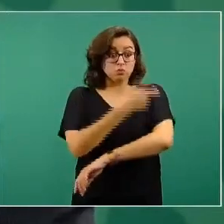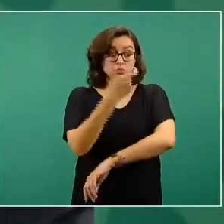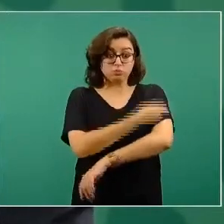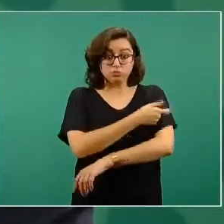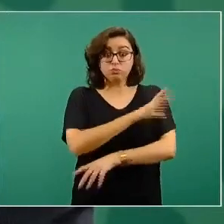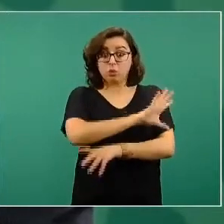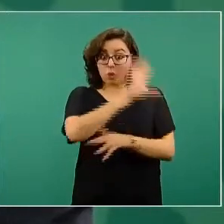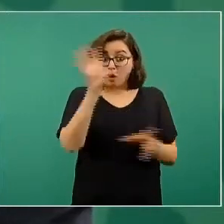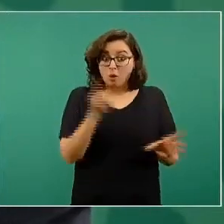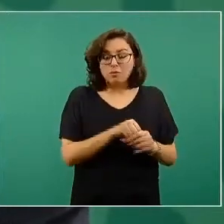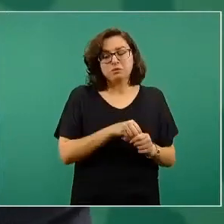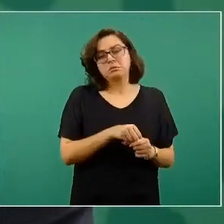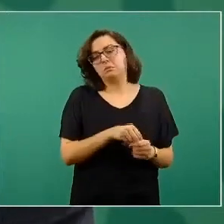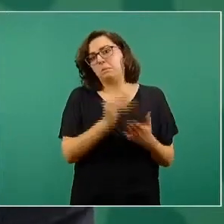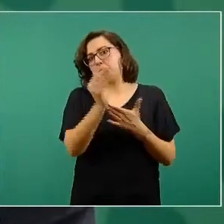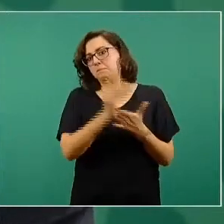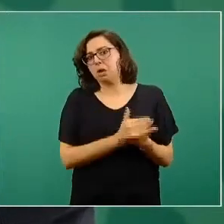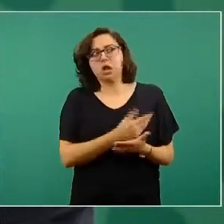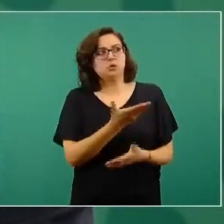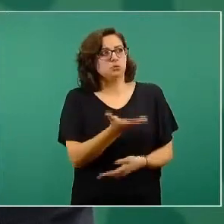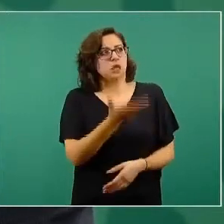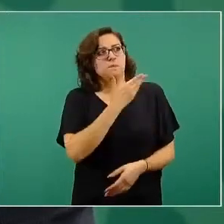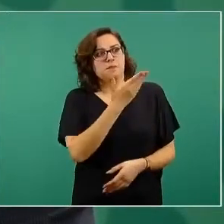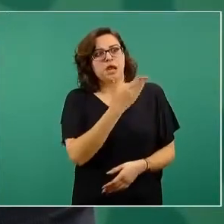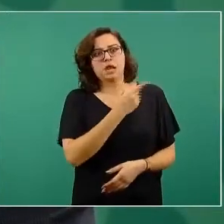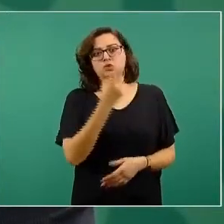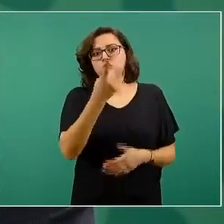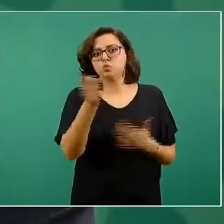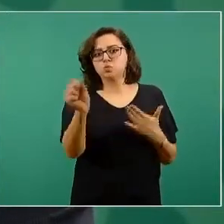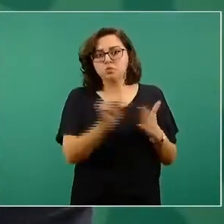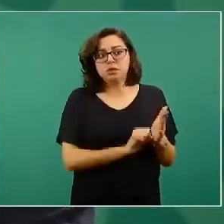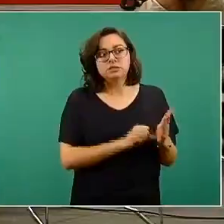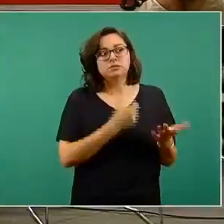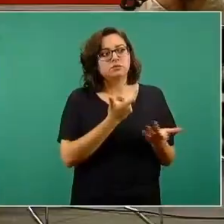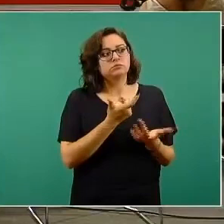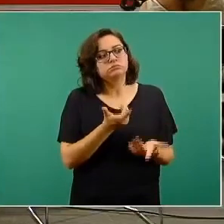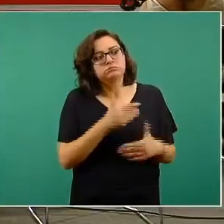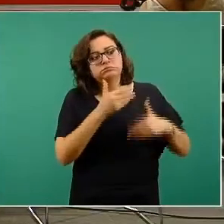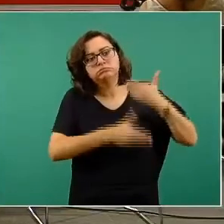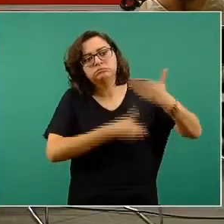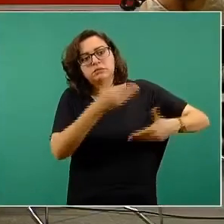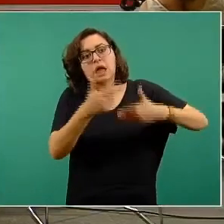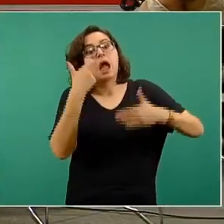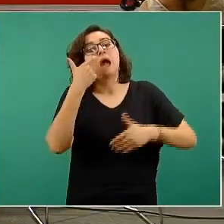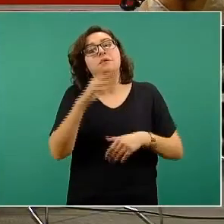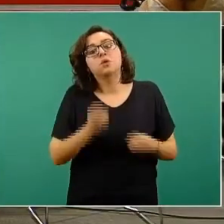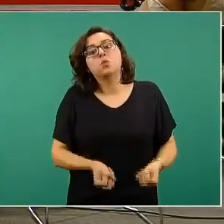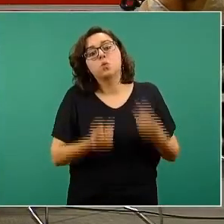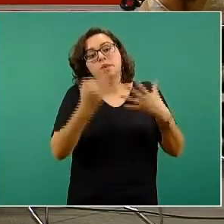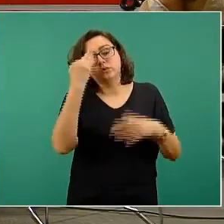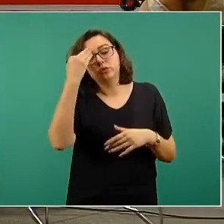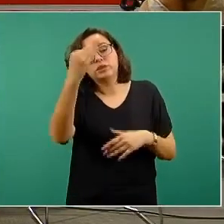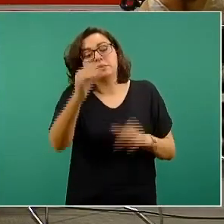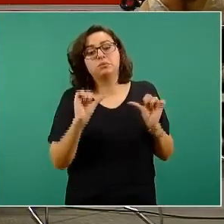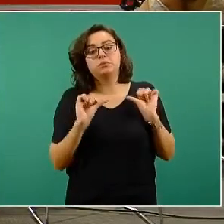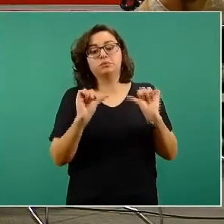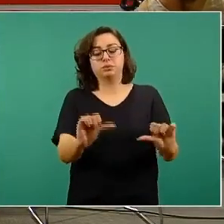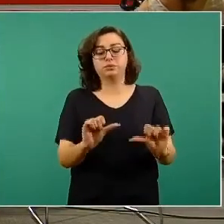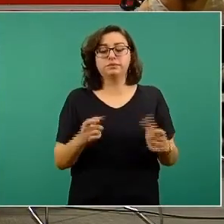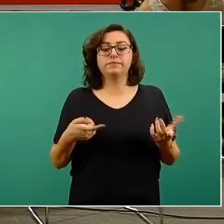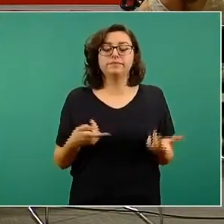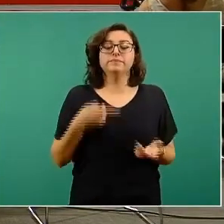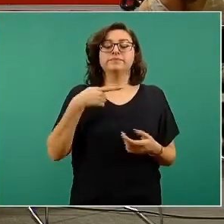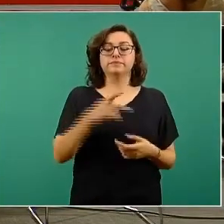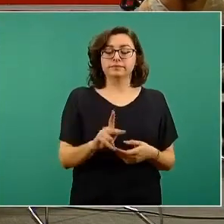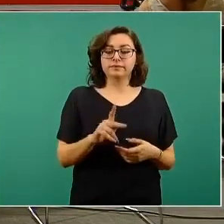donde, por ejemplo, se espera que no padezcan la enfermedad, o sea, se espera que hayan logrado ya esta inmunidad, pero el poder